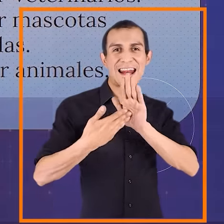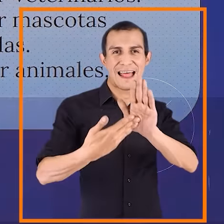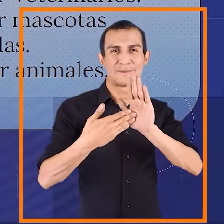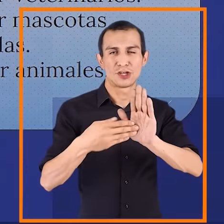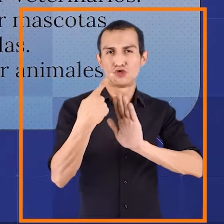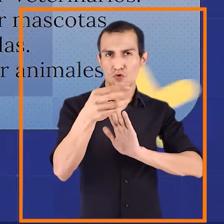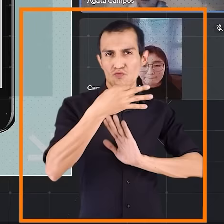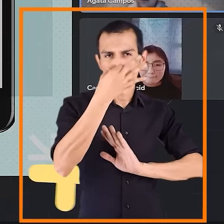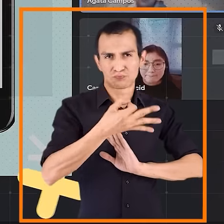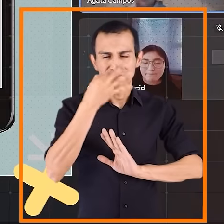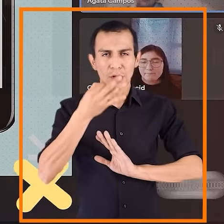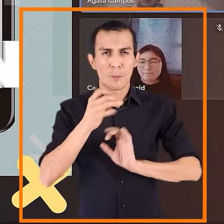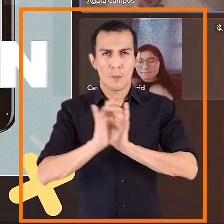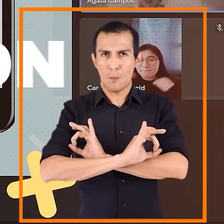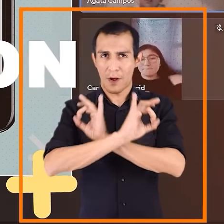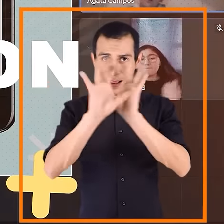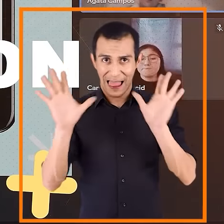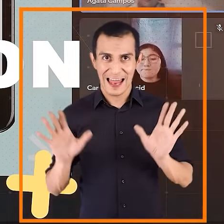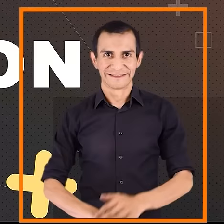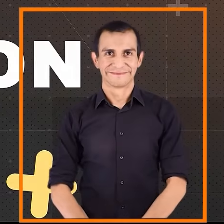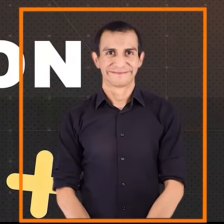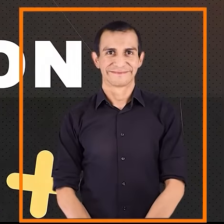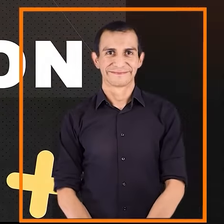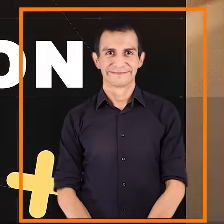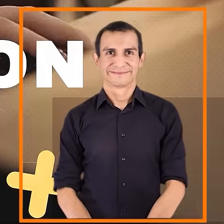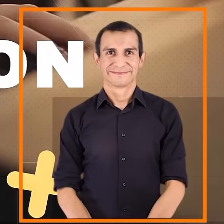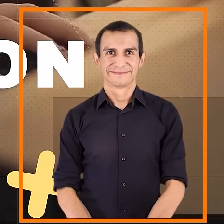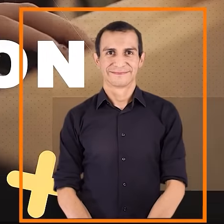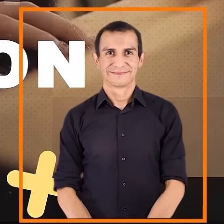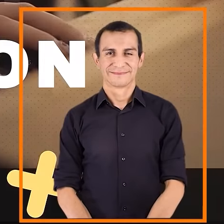la presentación, la exposición muy clara.